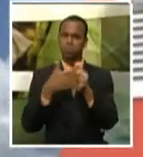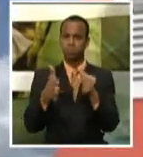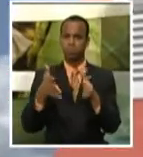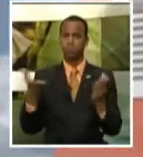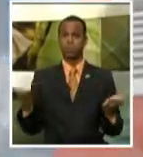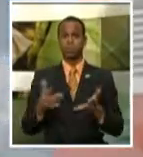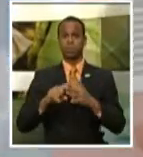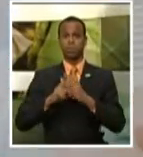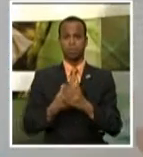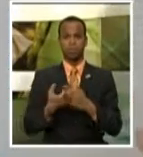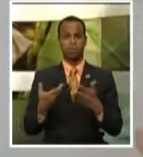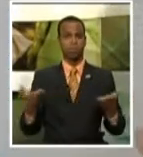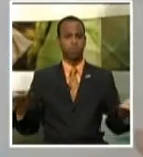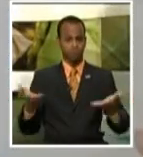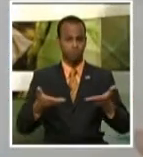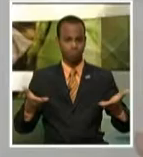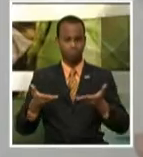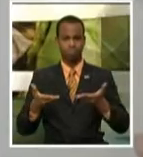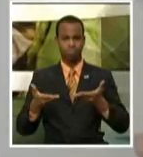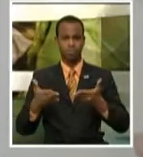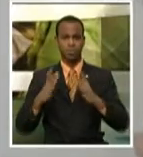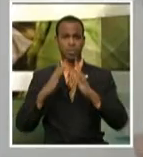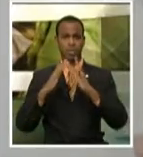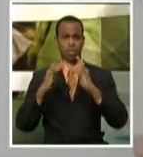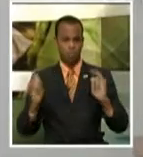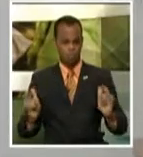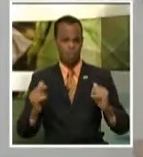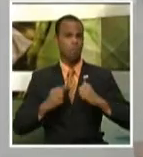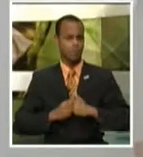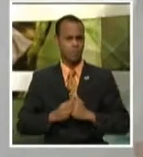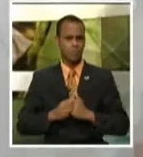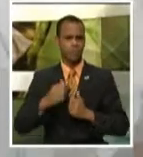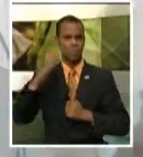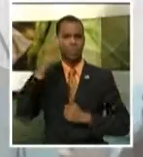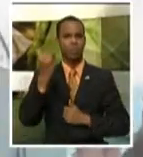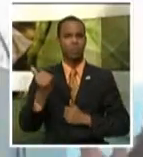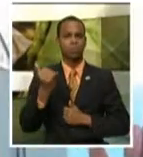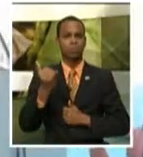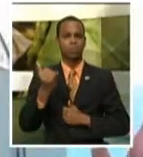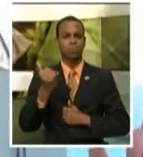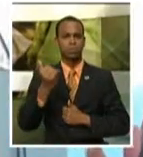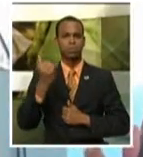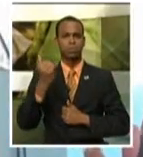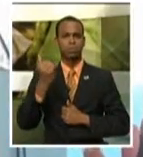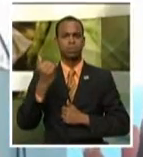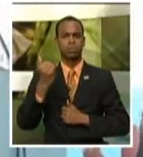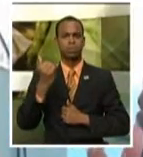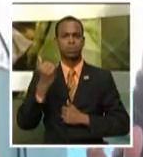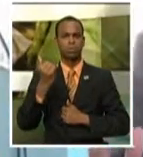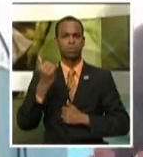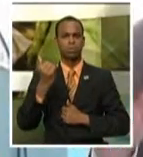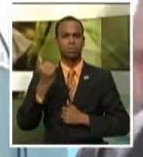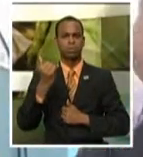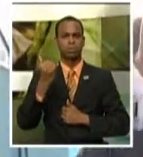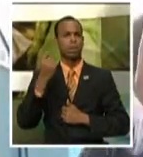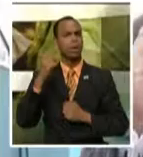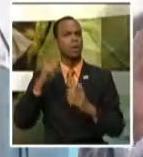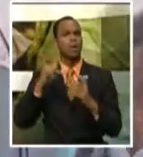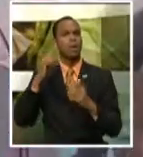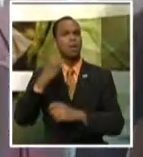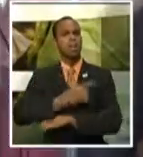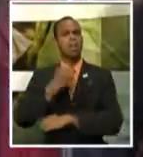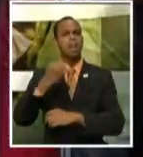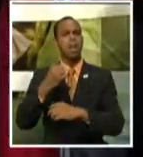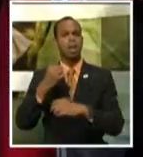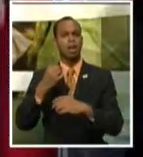provincia de la Altagracia. En primer lugar, por el Día de la Altagracia. Y en segundo lugar, porque esta